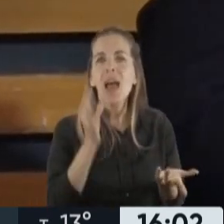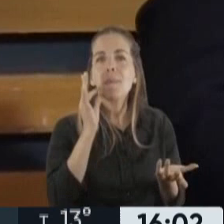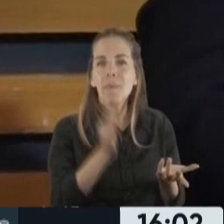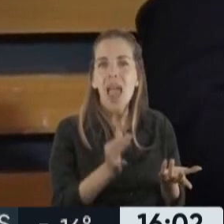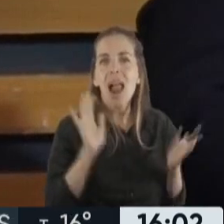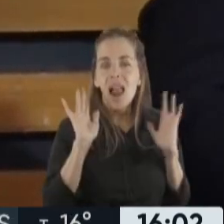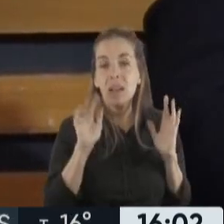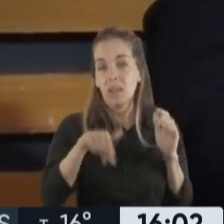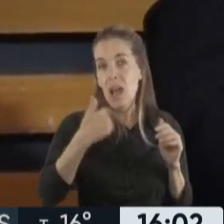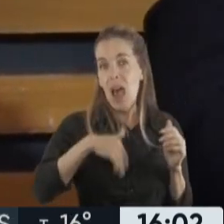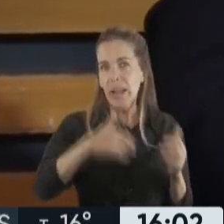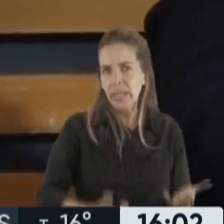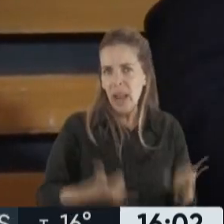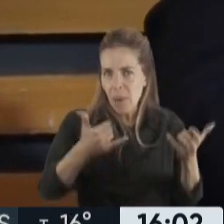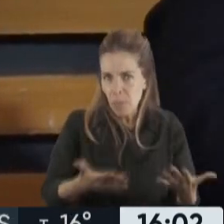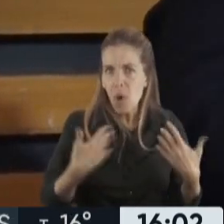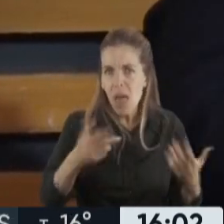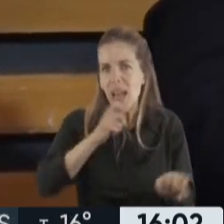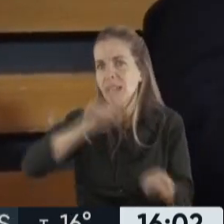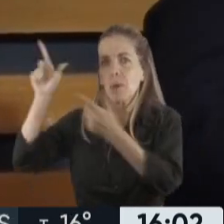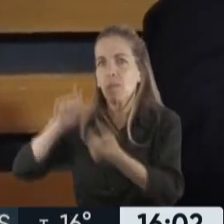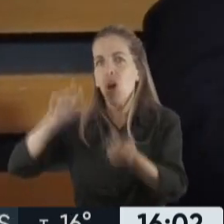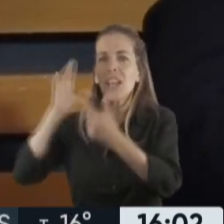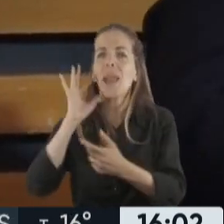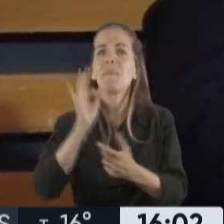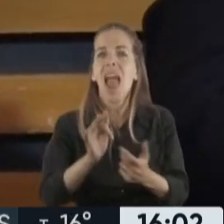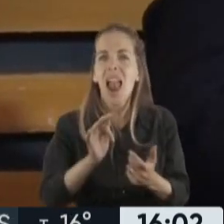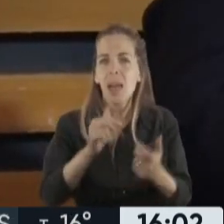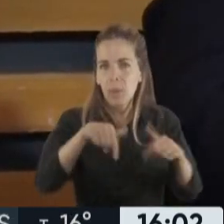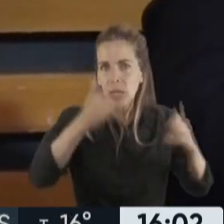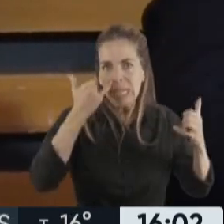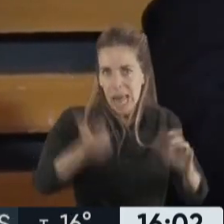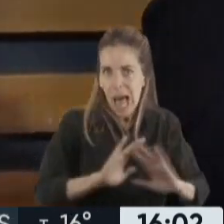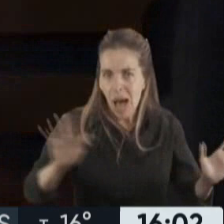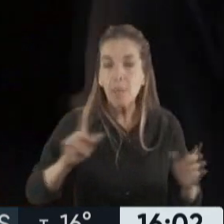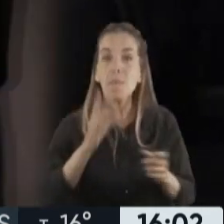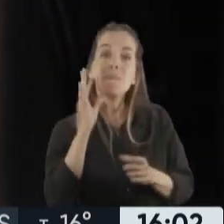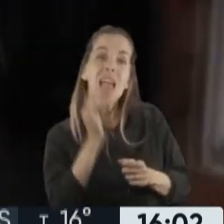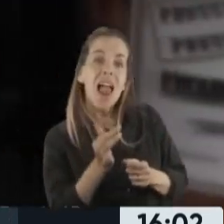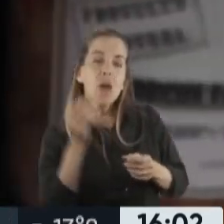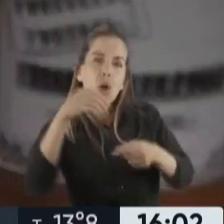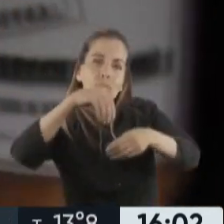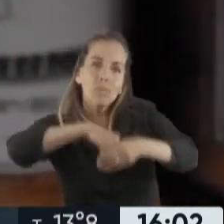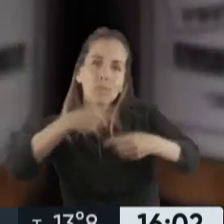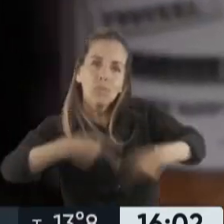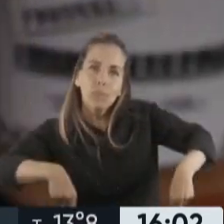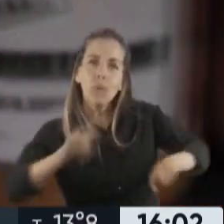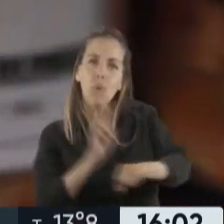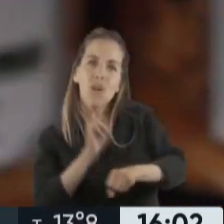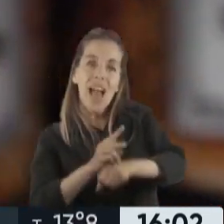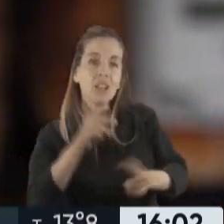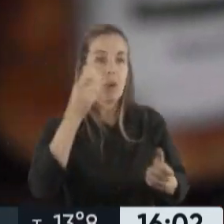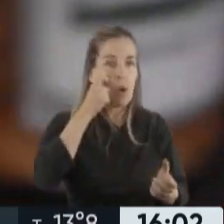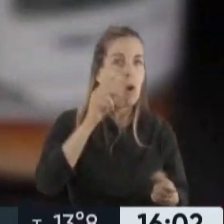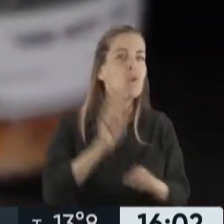cuando la Argentina es un gran exportador de miel, miel producida con criterios ecológicos, preservando el medio ambiente,